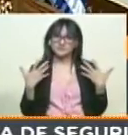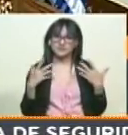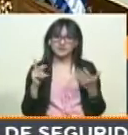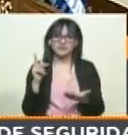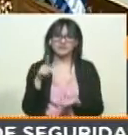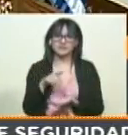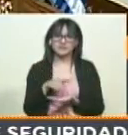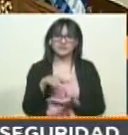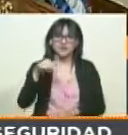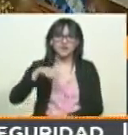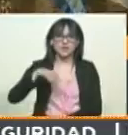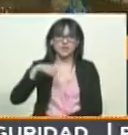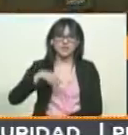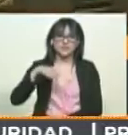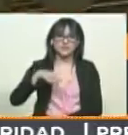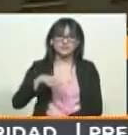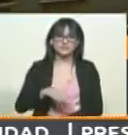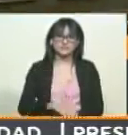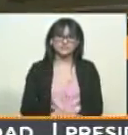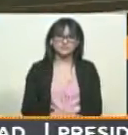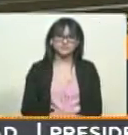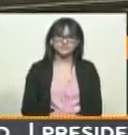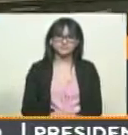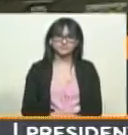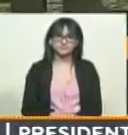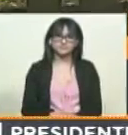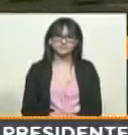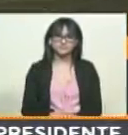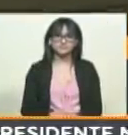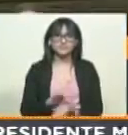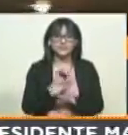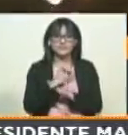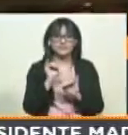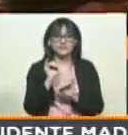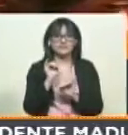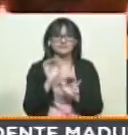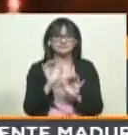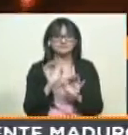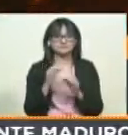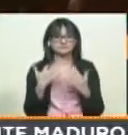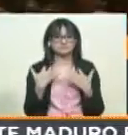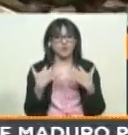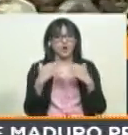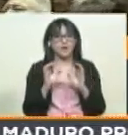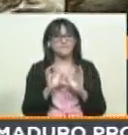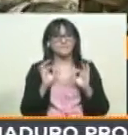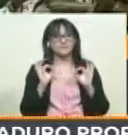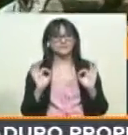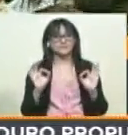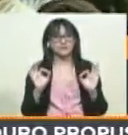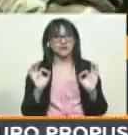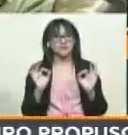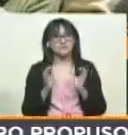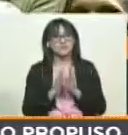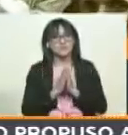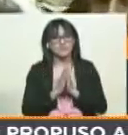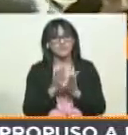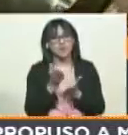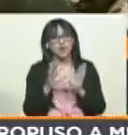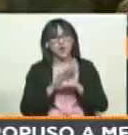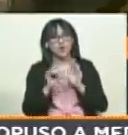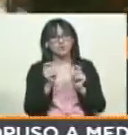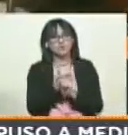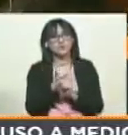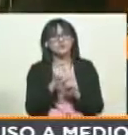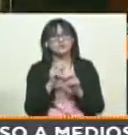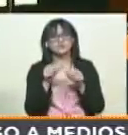presencia hoy acá. Yo voy a declarar cerrada esta sesión especial y voy a pedir a los constituyentes que permanezcan en